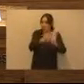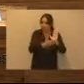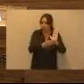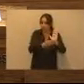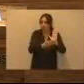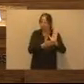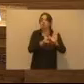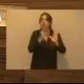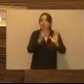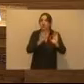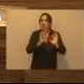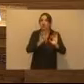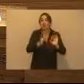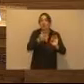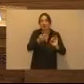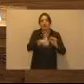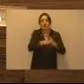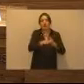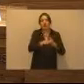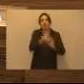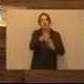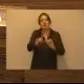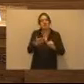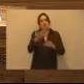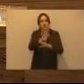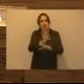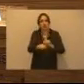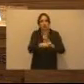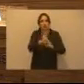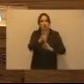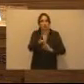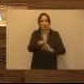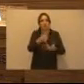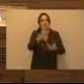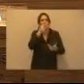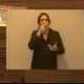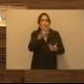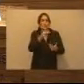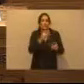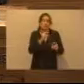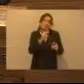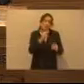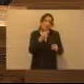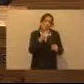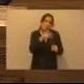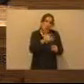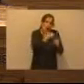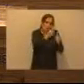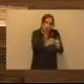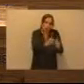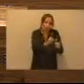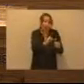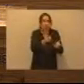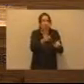seguir manteniéndolas mensualmente, y parece que hay un cierto interés, y no lo digo por usted directamente, por